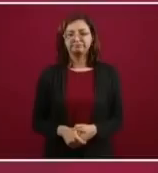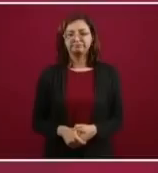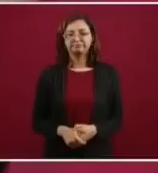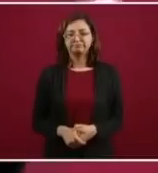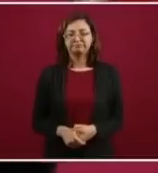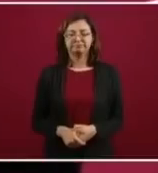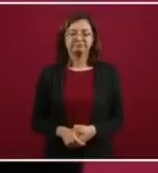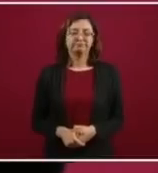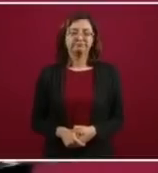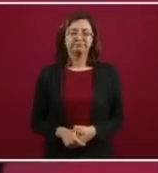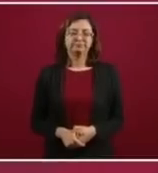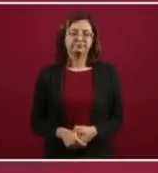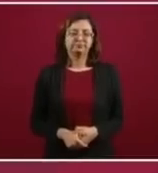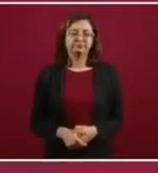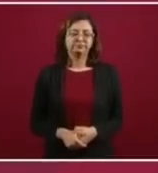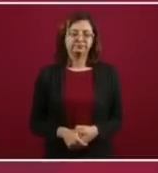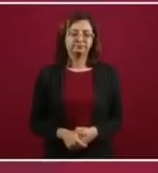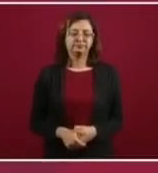pues como